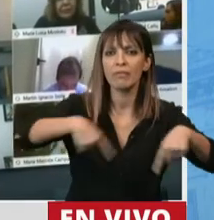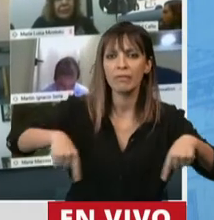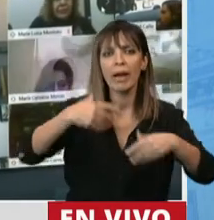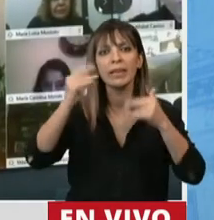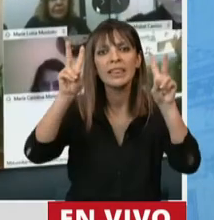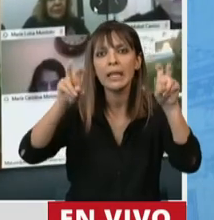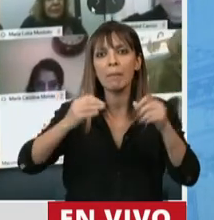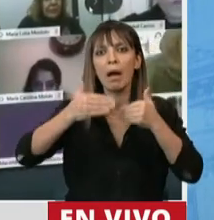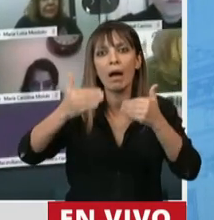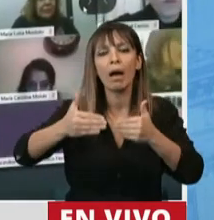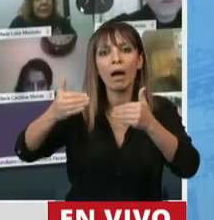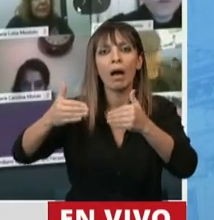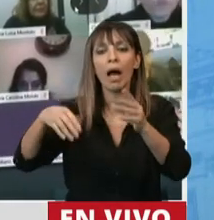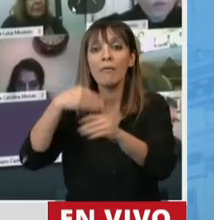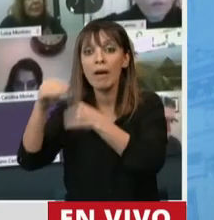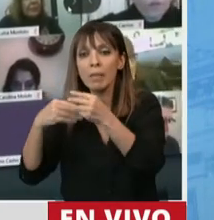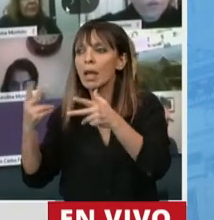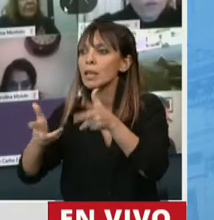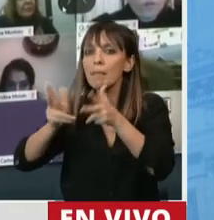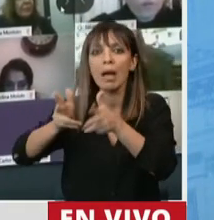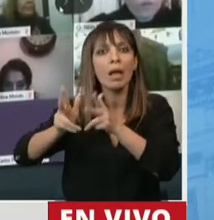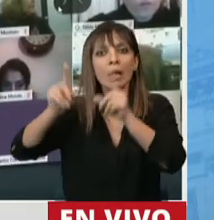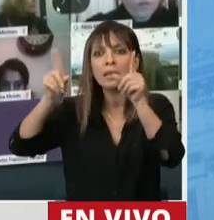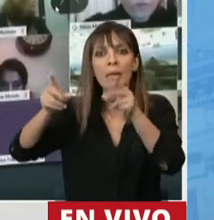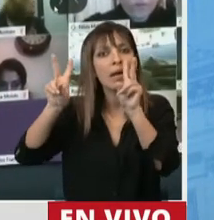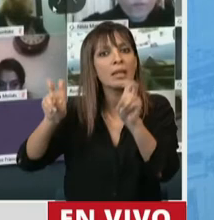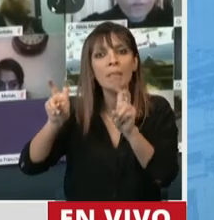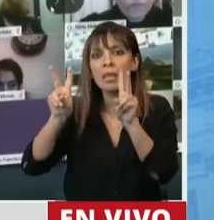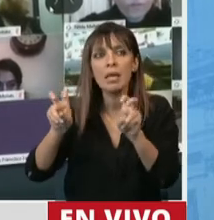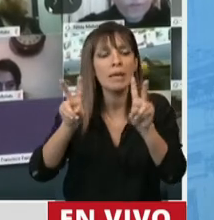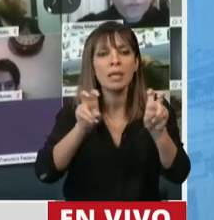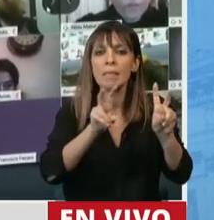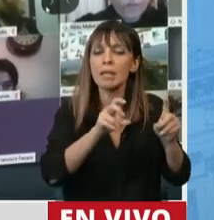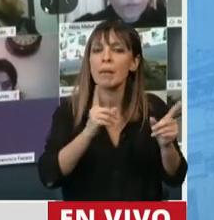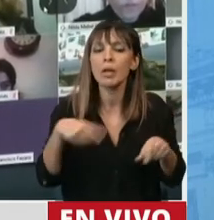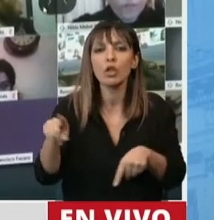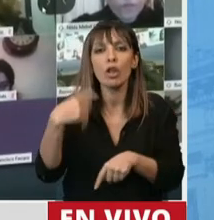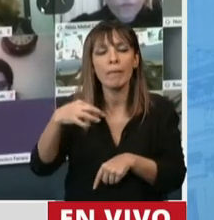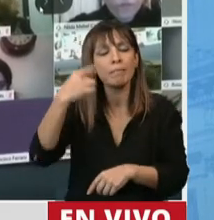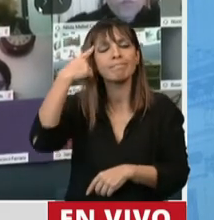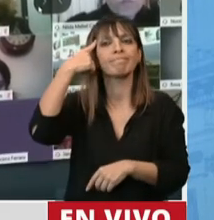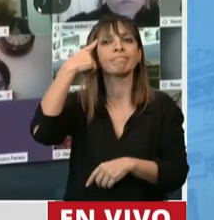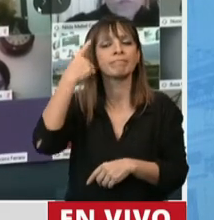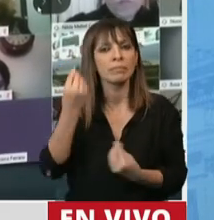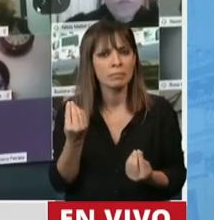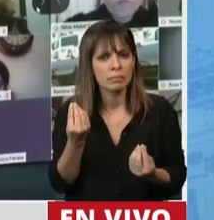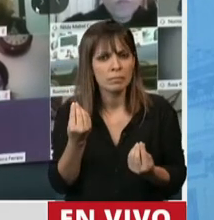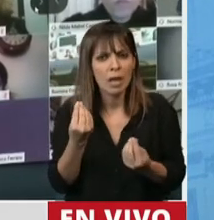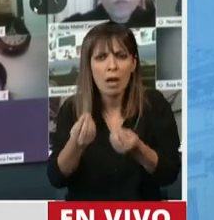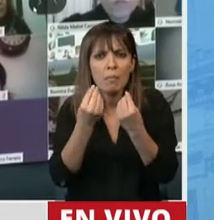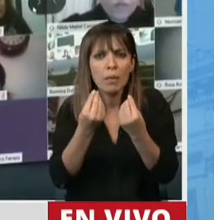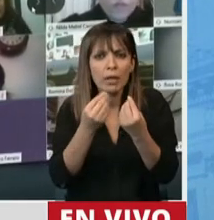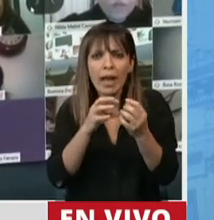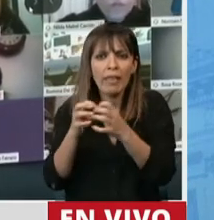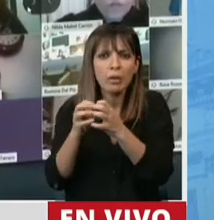las reuniones familiares, los que estamos habilitados en nuestras provincias. Pero la pregunta que tenemos que hacernos es por qué no se discute en el